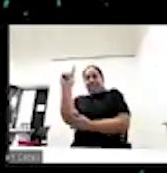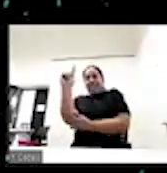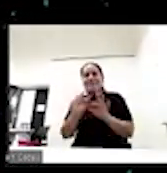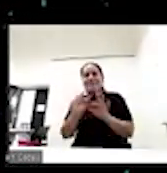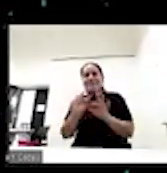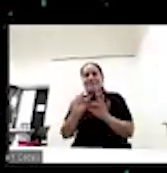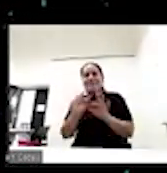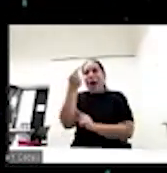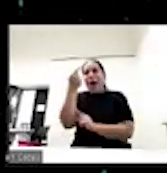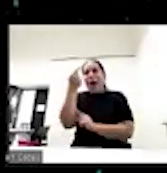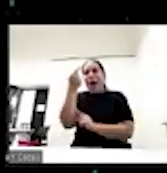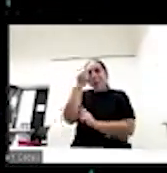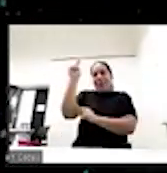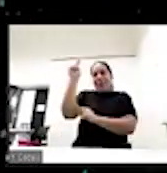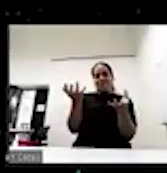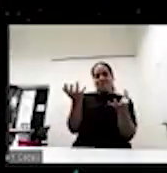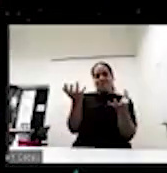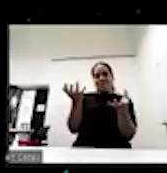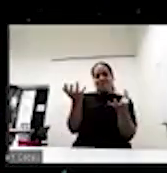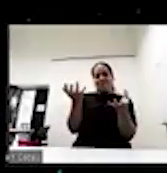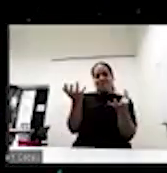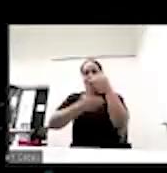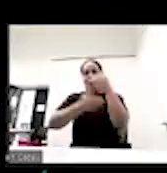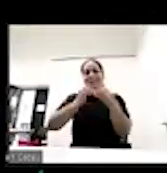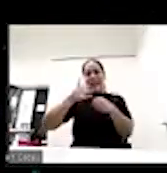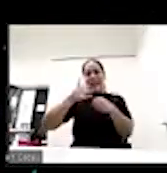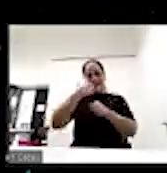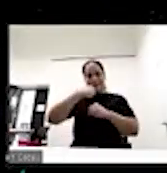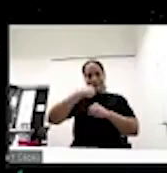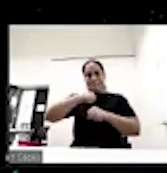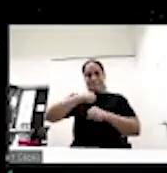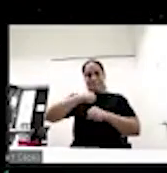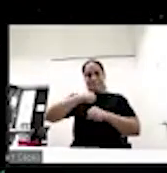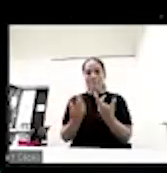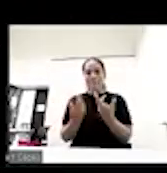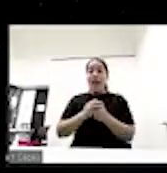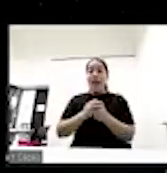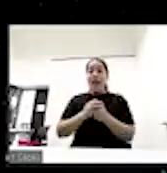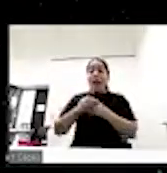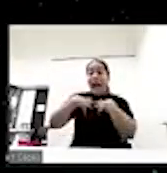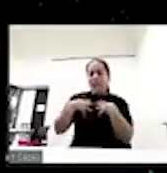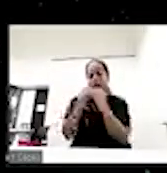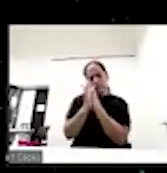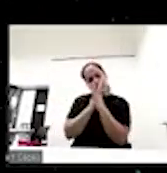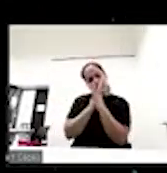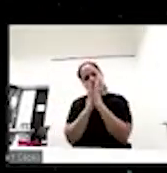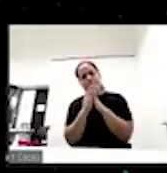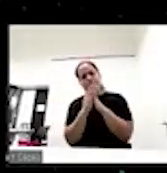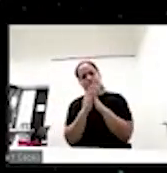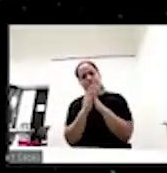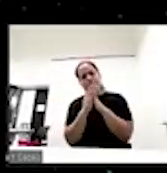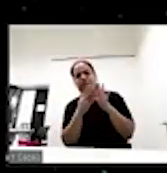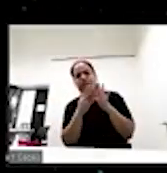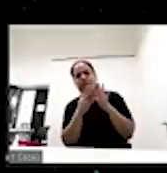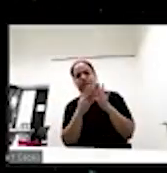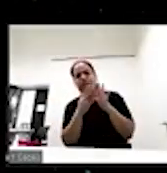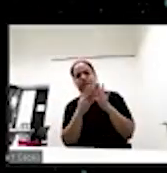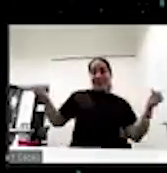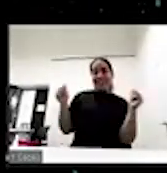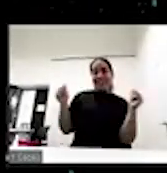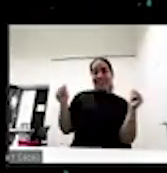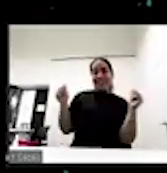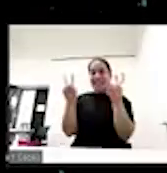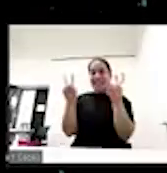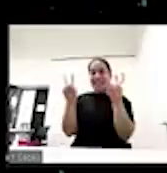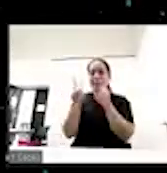en mi proceso artístico. El escarabajo me habló sobre la tenacidad. Es un animal que tiene su